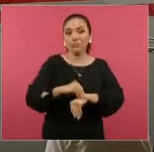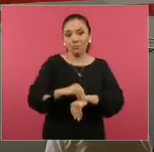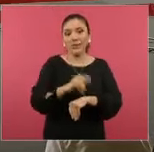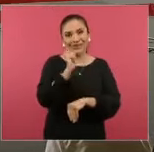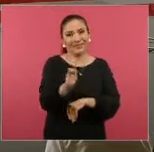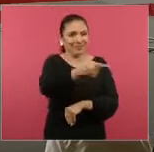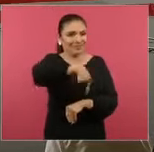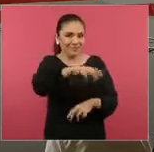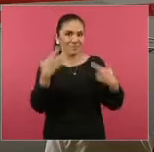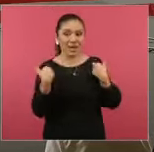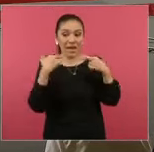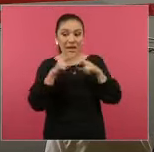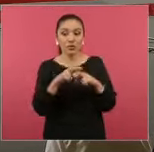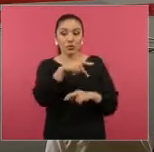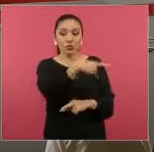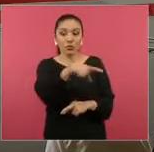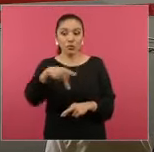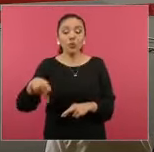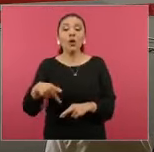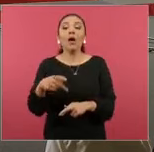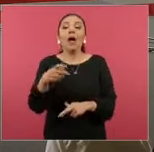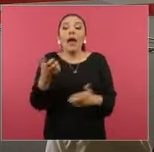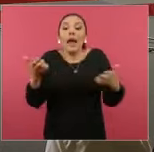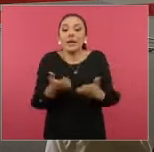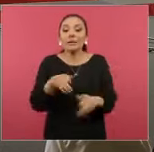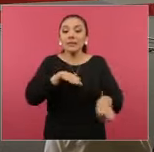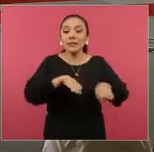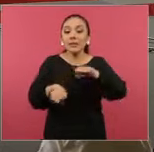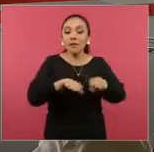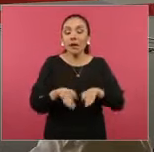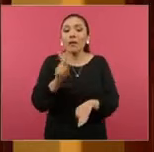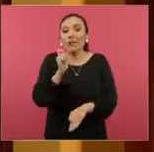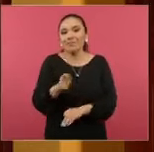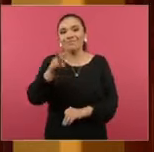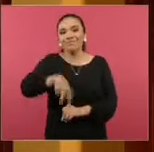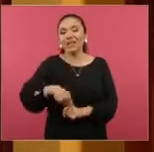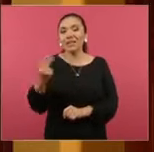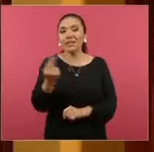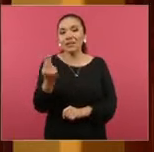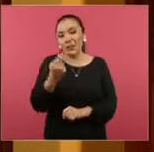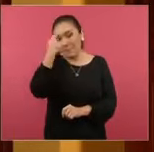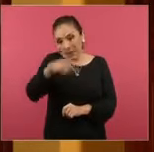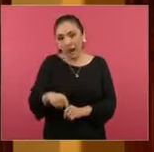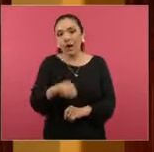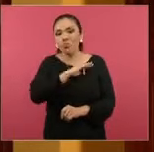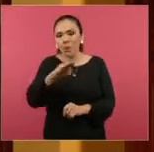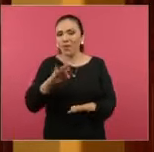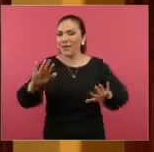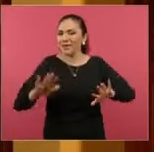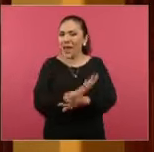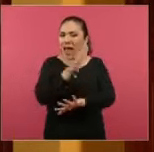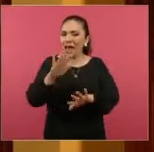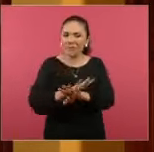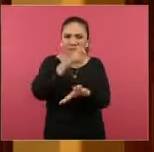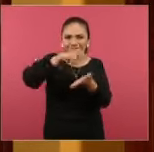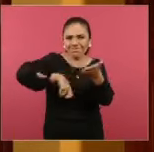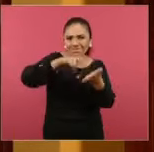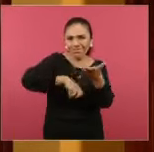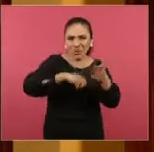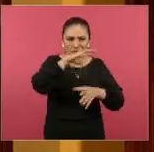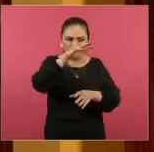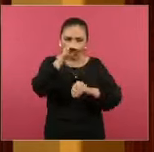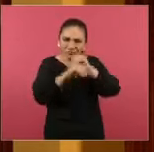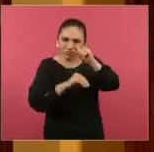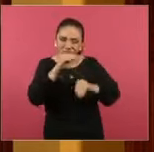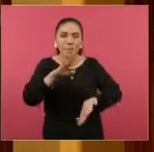los docentes, todos los trabajos que necesitaba una revisión sistemática